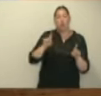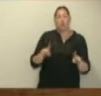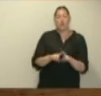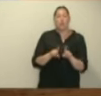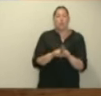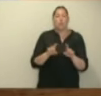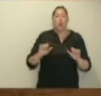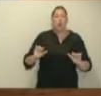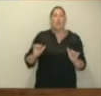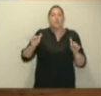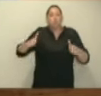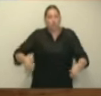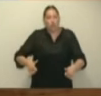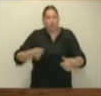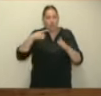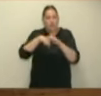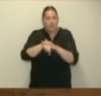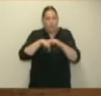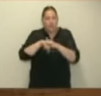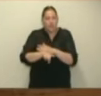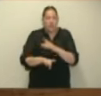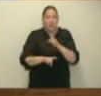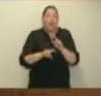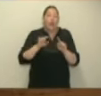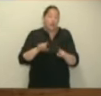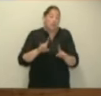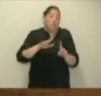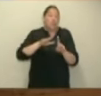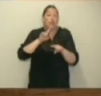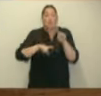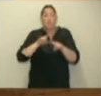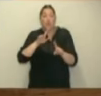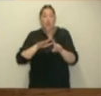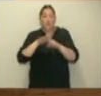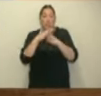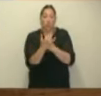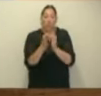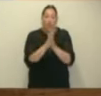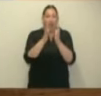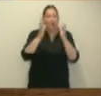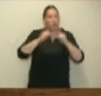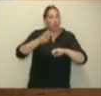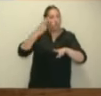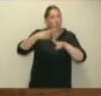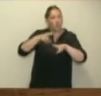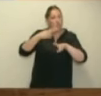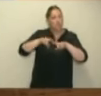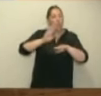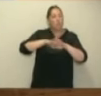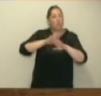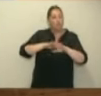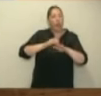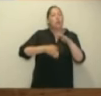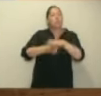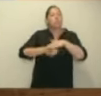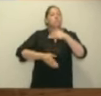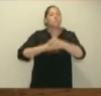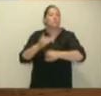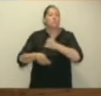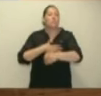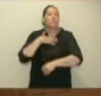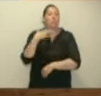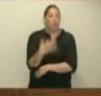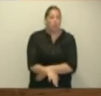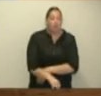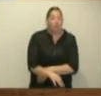o no, y en su caso de alcanzar los acuerdos políticos necesarios para sacarla adelante. Por lo tanto,